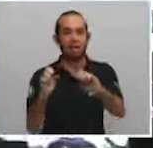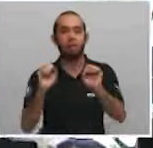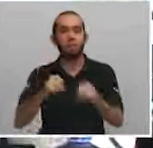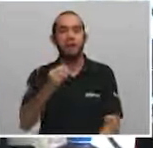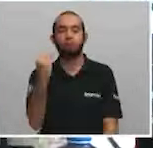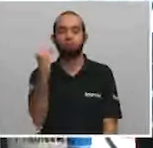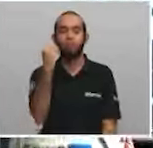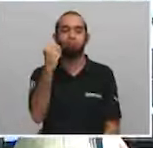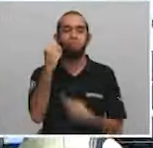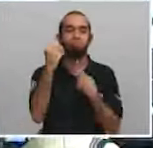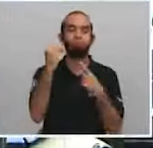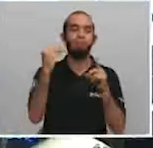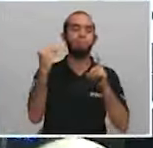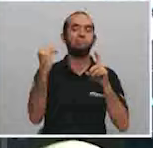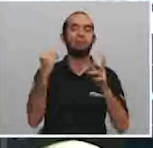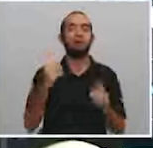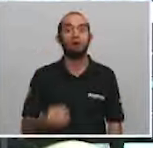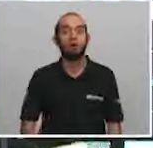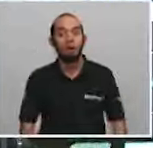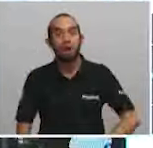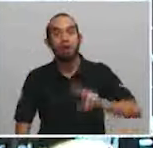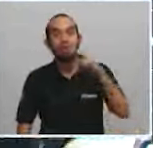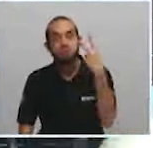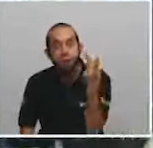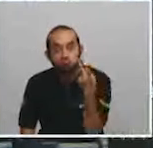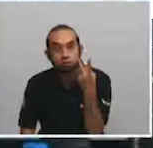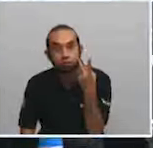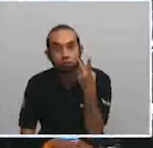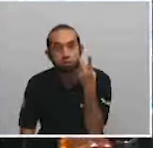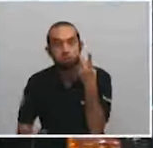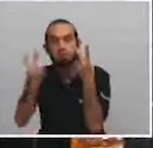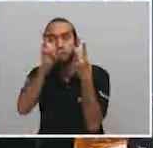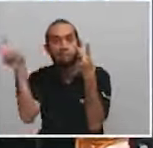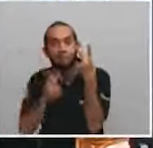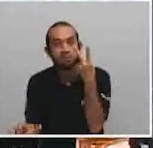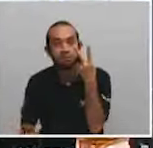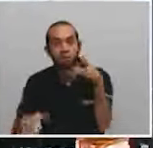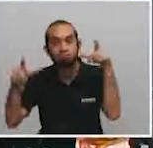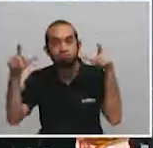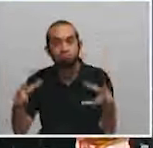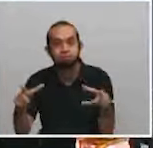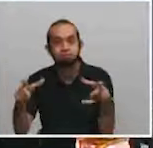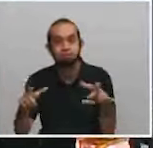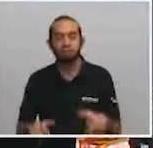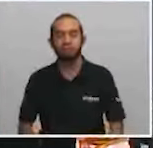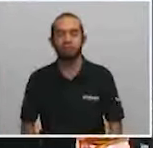boca llena no podamos preguntar. Ah, trae otra caja de pizza.